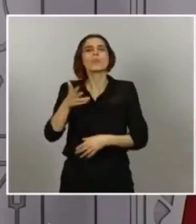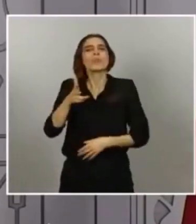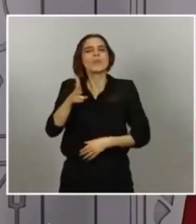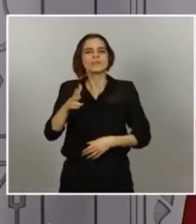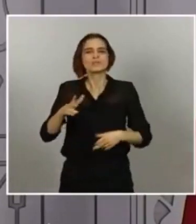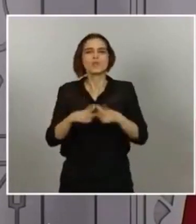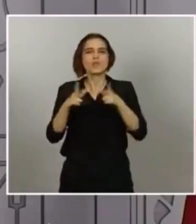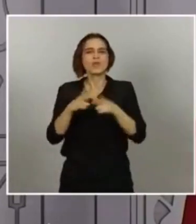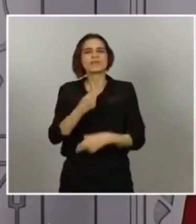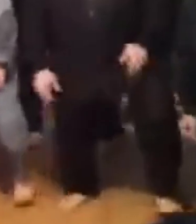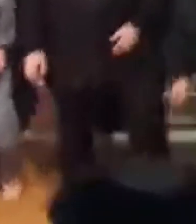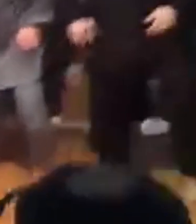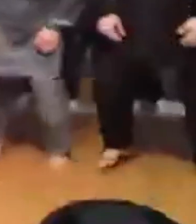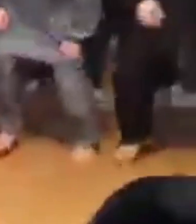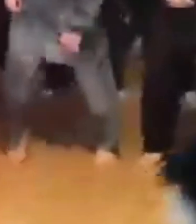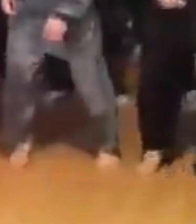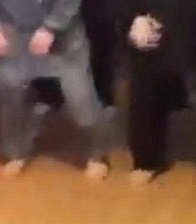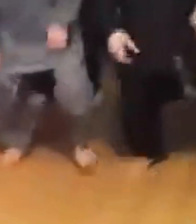Un ingreso mínimo vital.